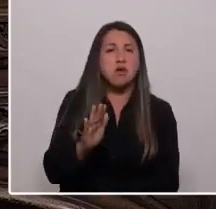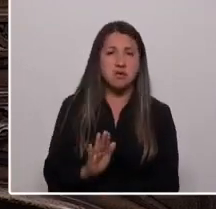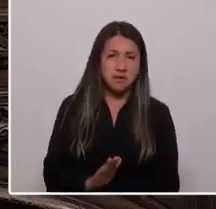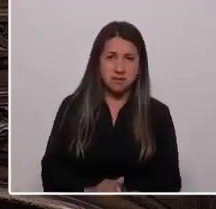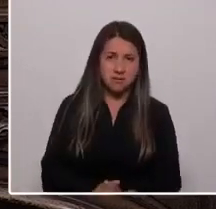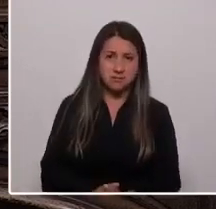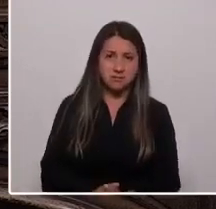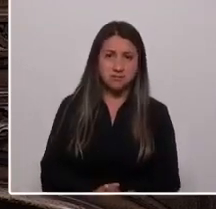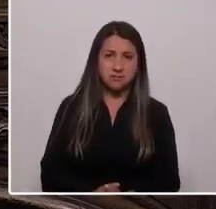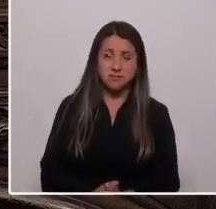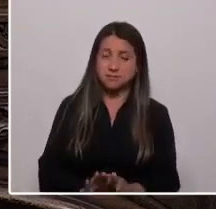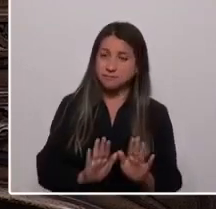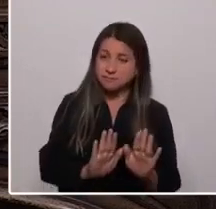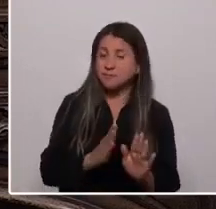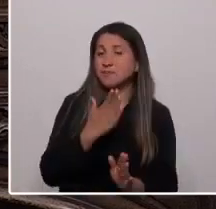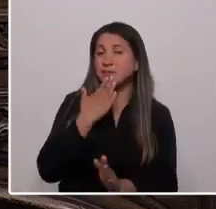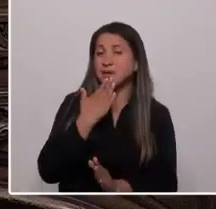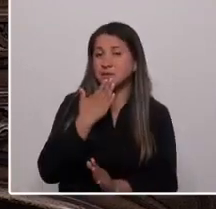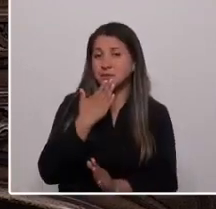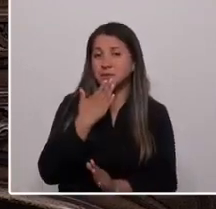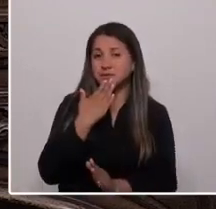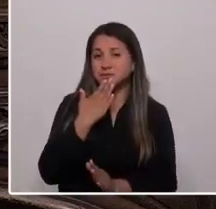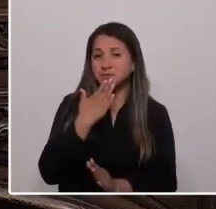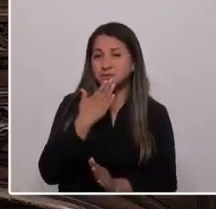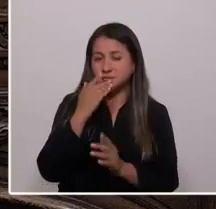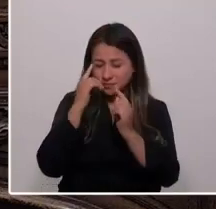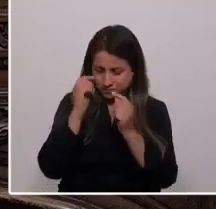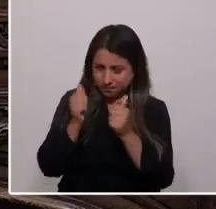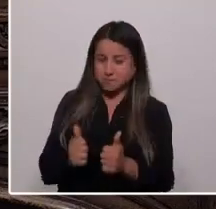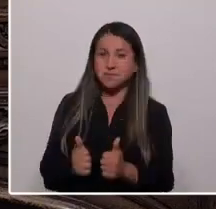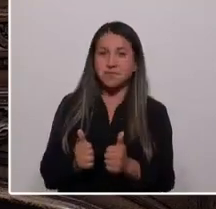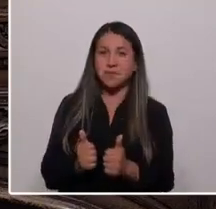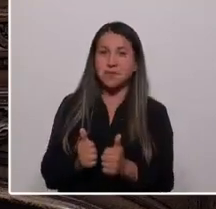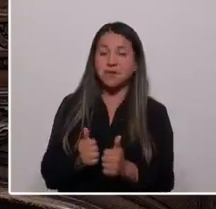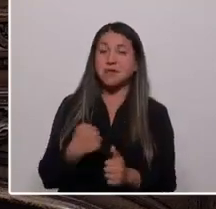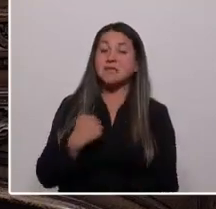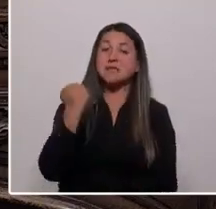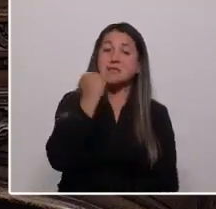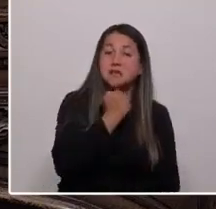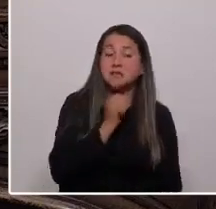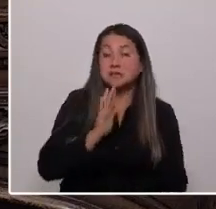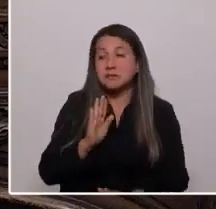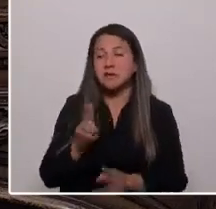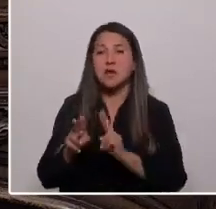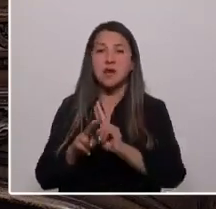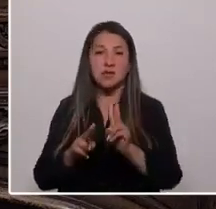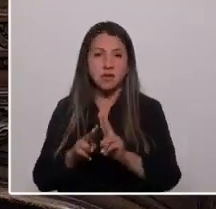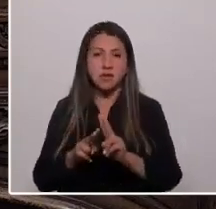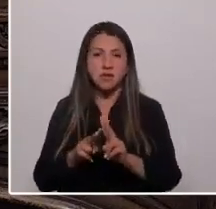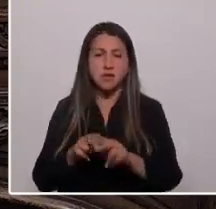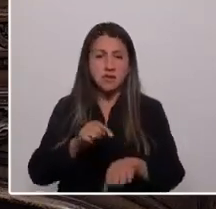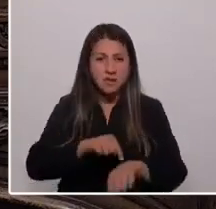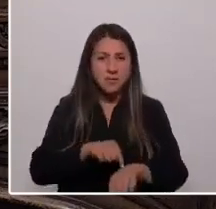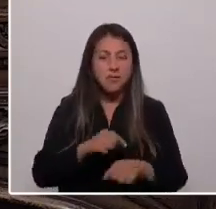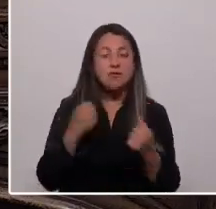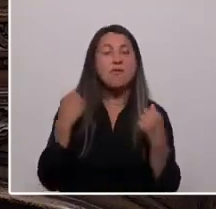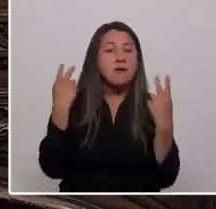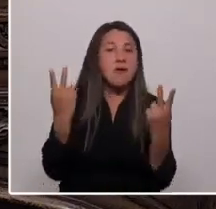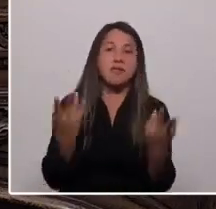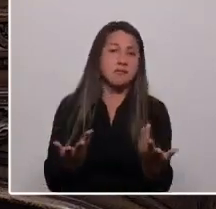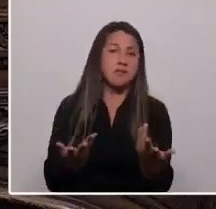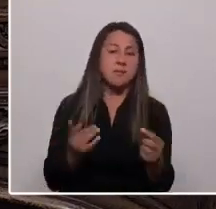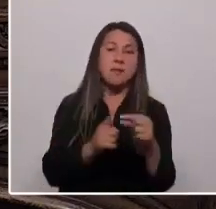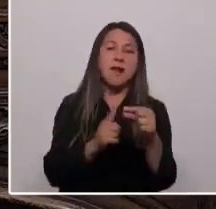pero también tenemos que ser capaces de corregir nuestros errores es decir el tiempo de valientes porque no hay mayor valentía que